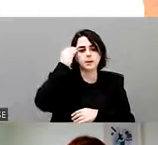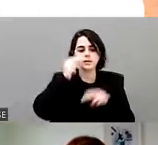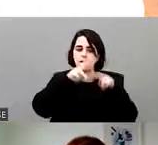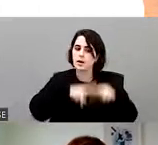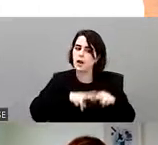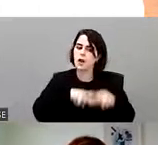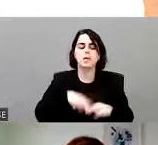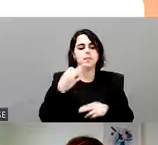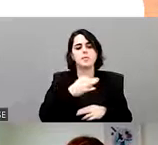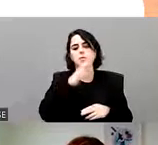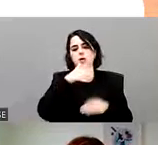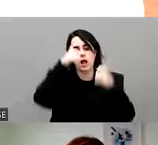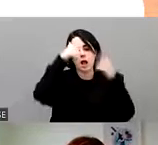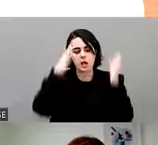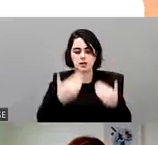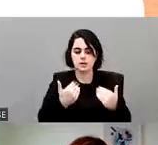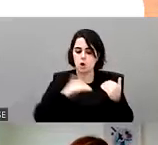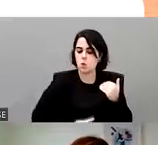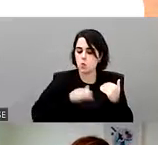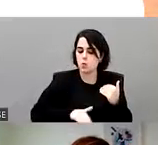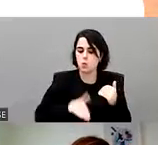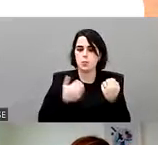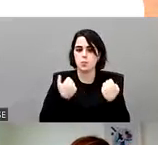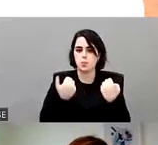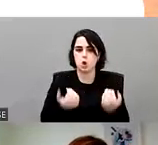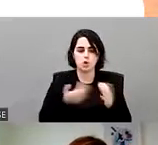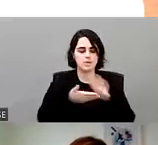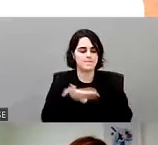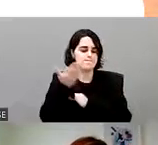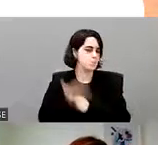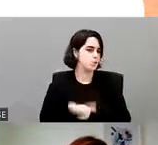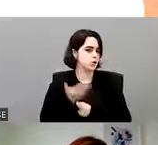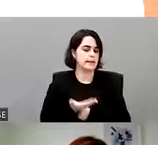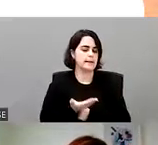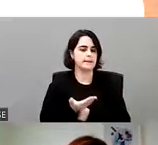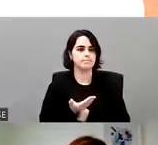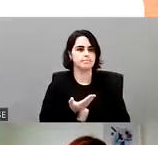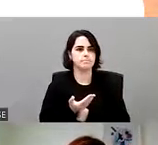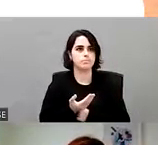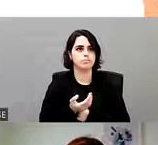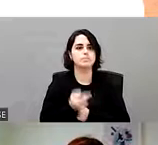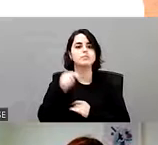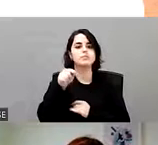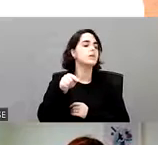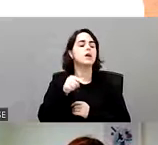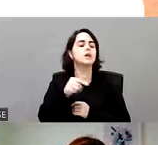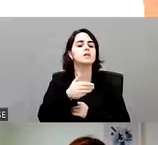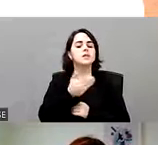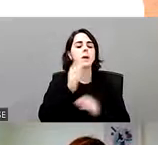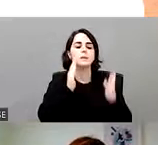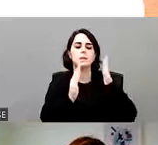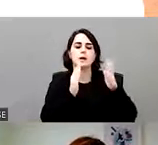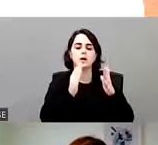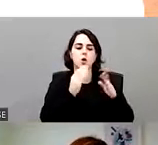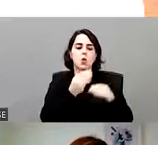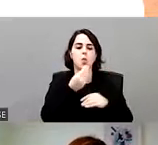revisada porque la atención, cuanto más precoz es muy importante. Estuvo escolarizada durante esa etapa en la